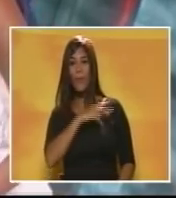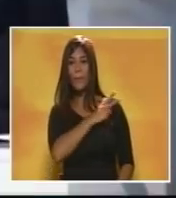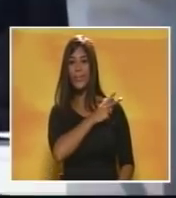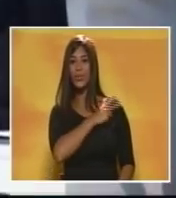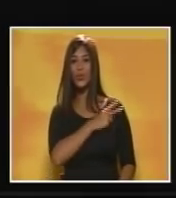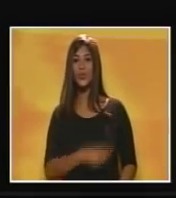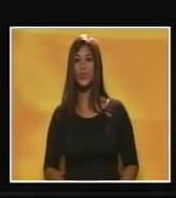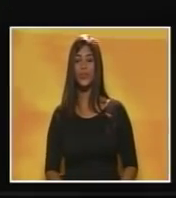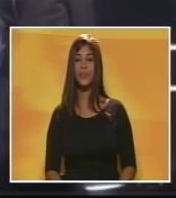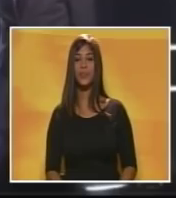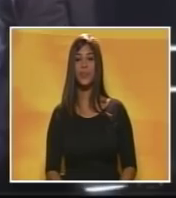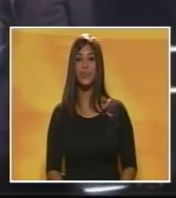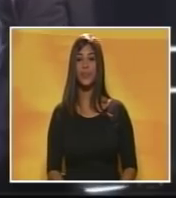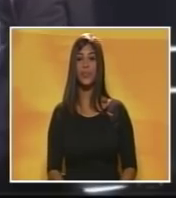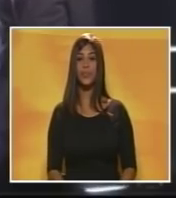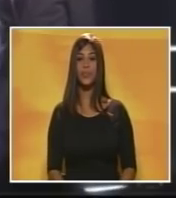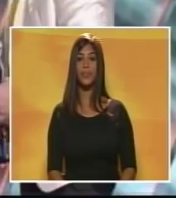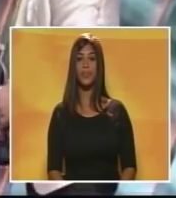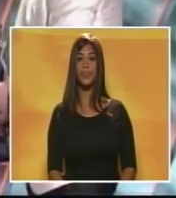Venevisión.